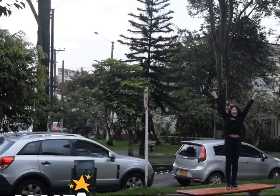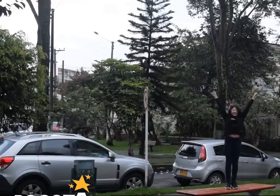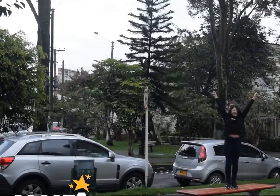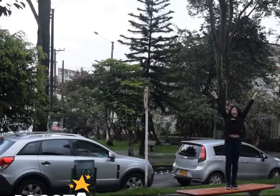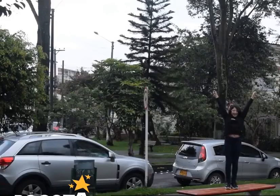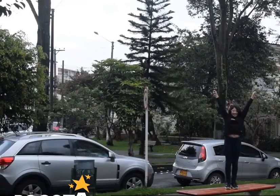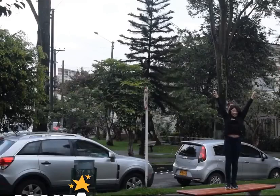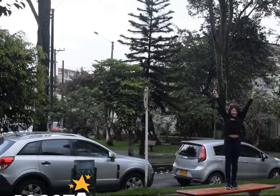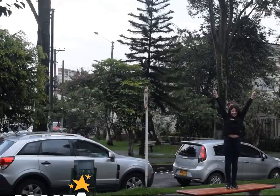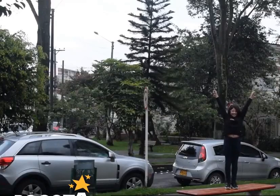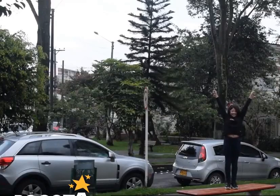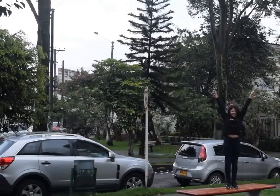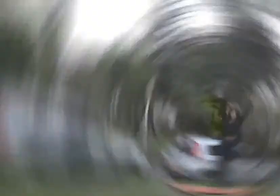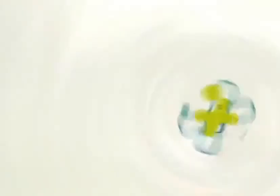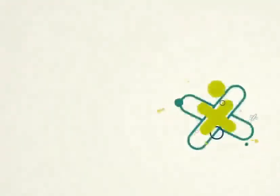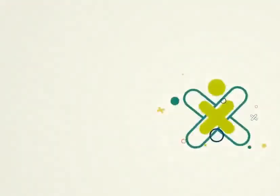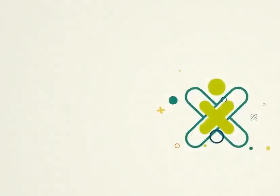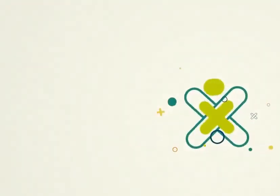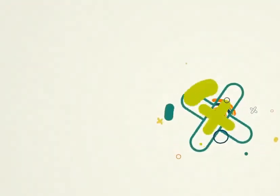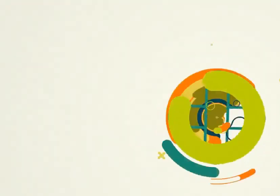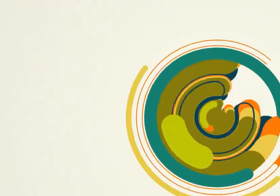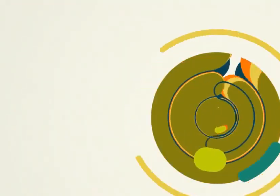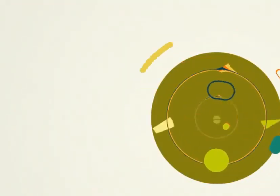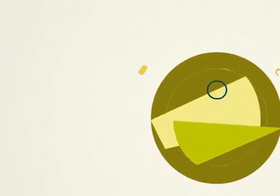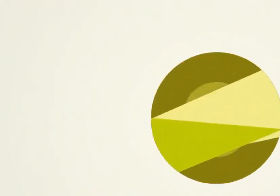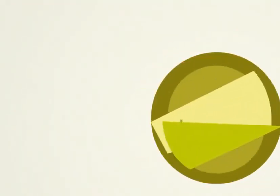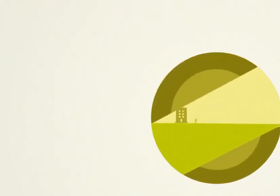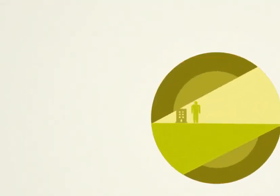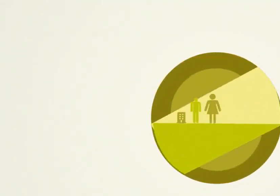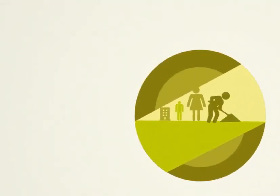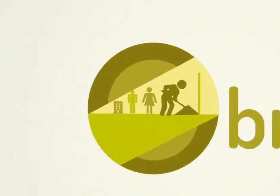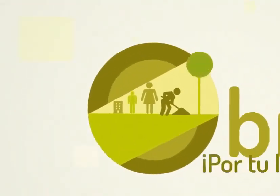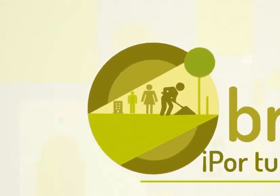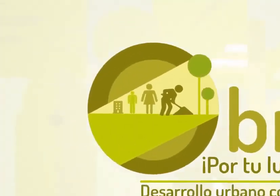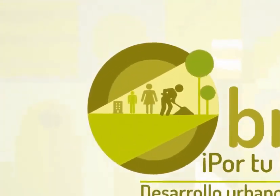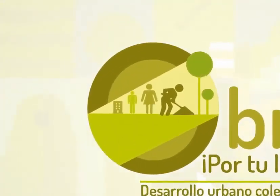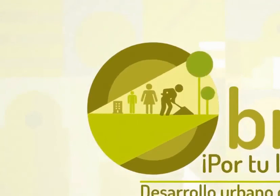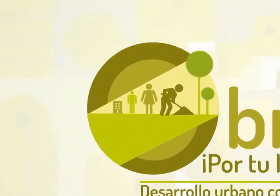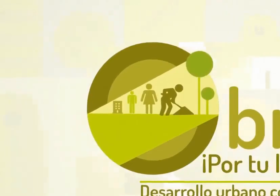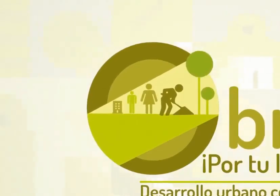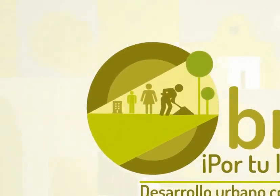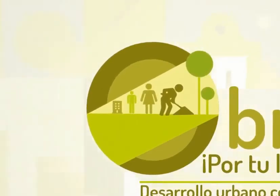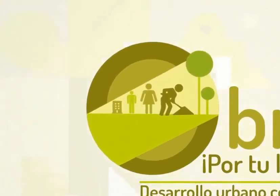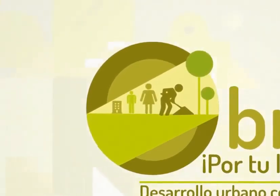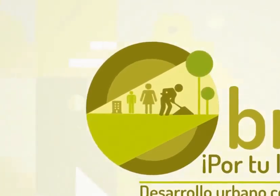transformamos a Bogotá.